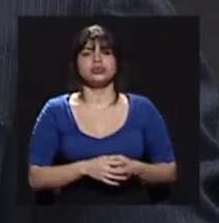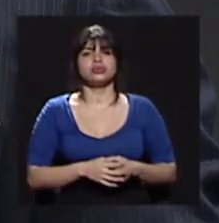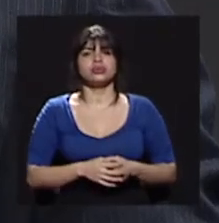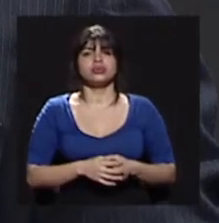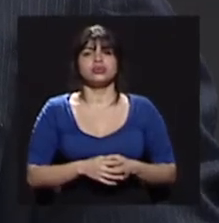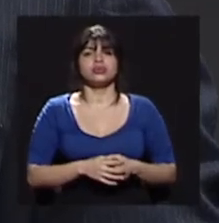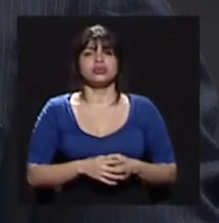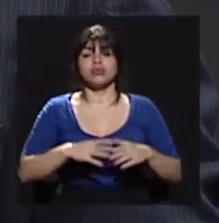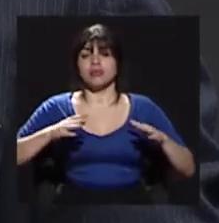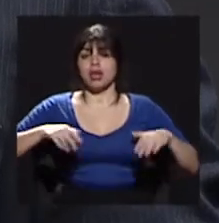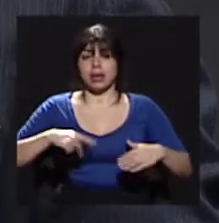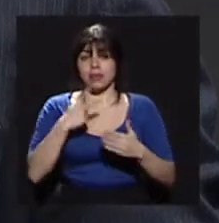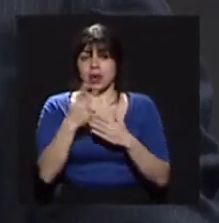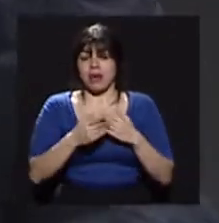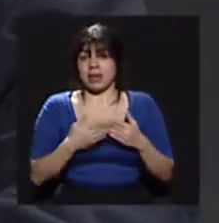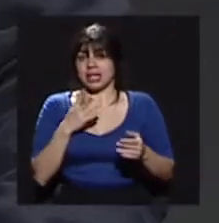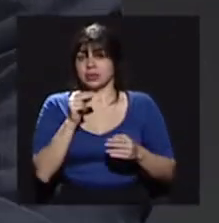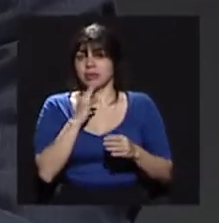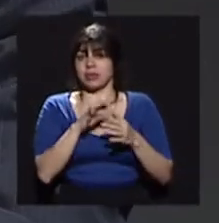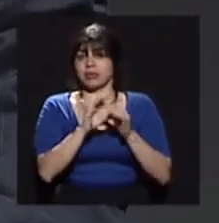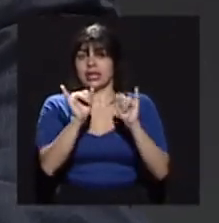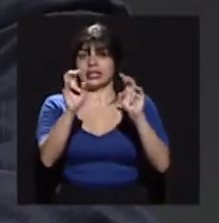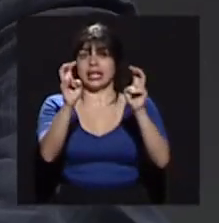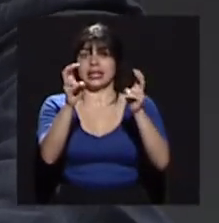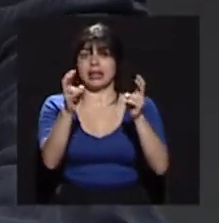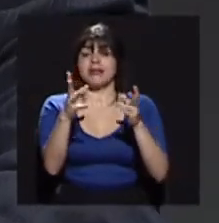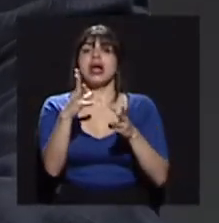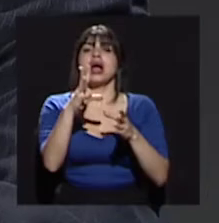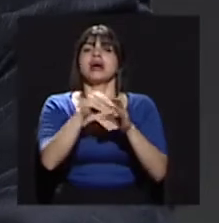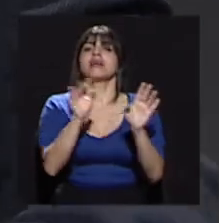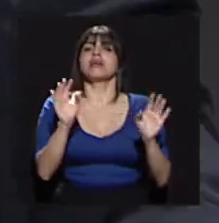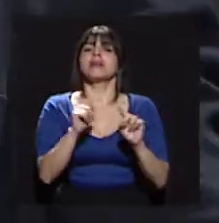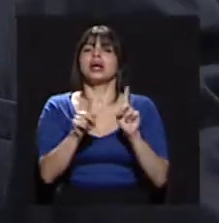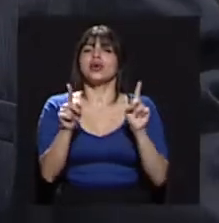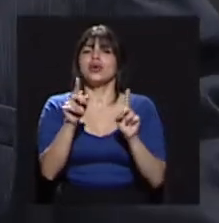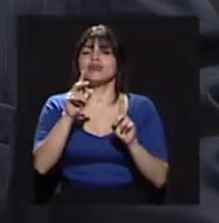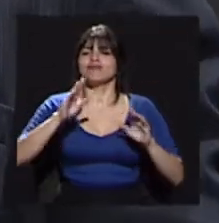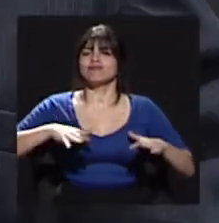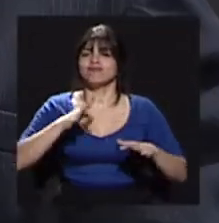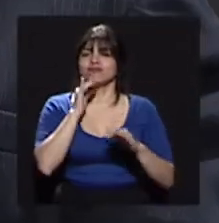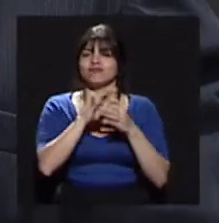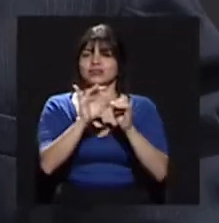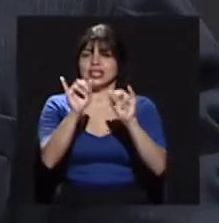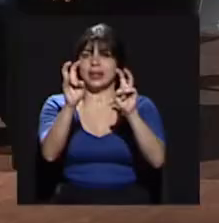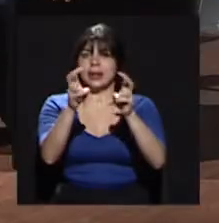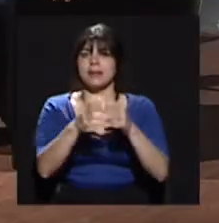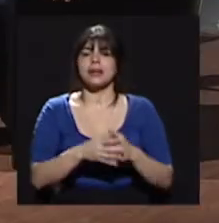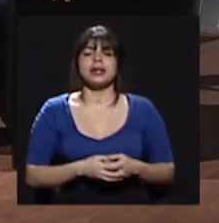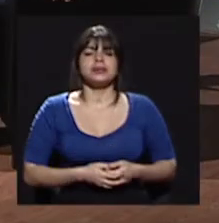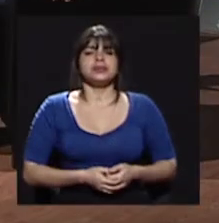no hemos hablado en este programa casi eso está hasta lo implícito pero no no hemos hablado